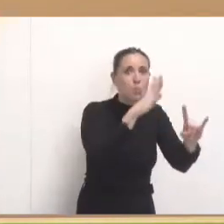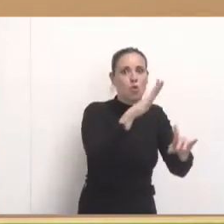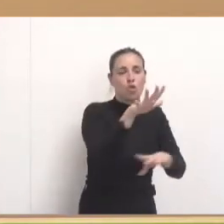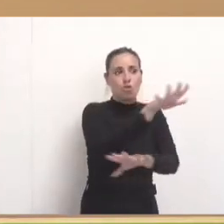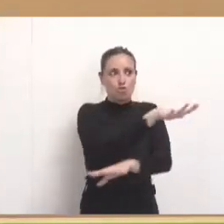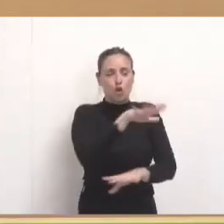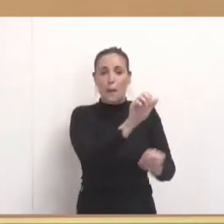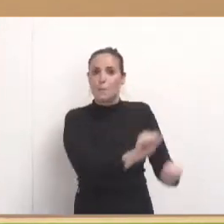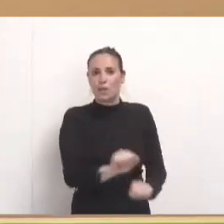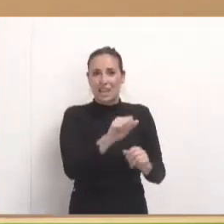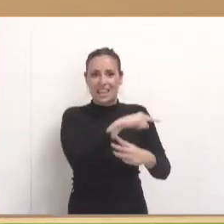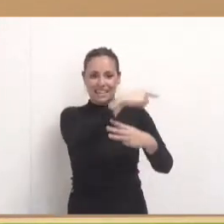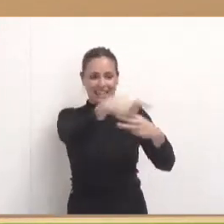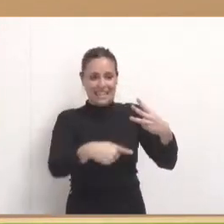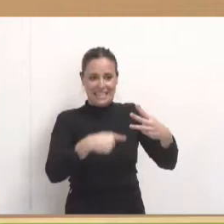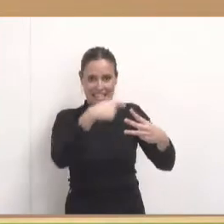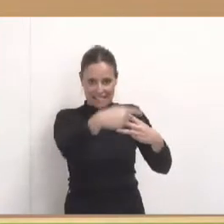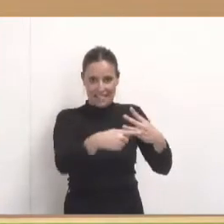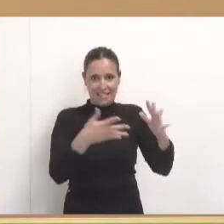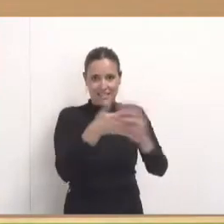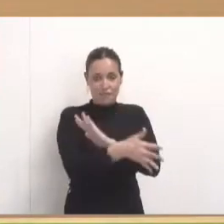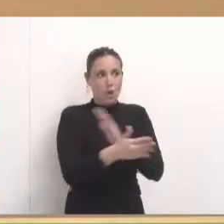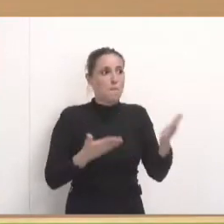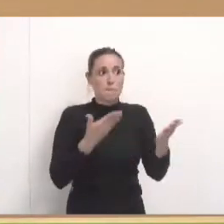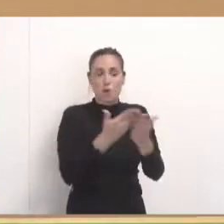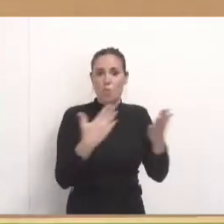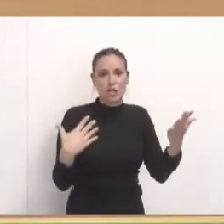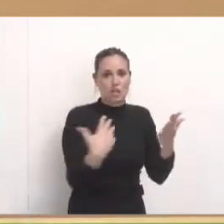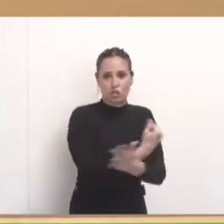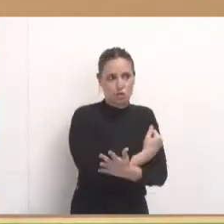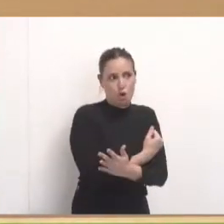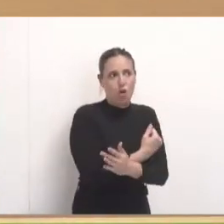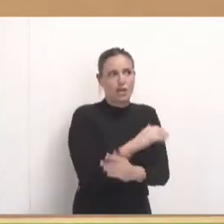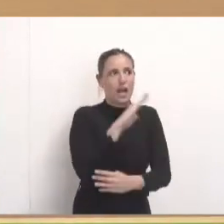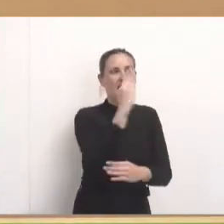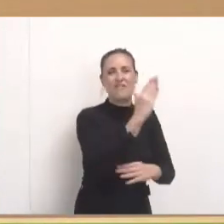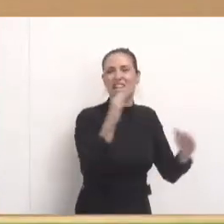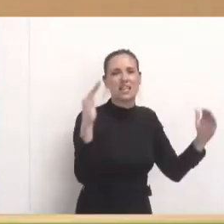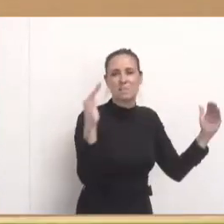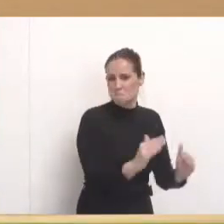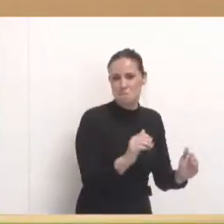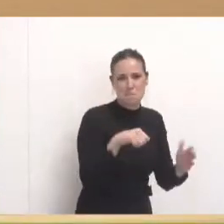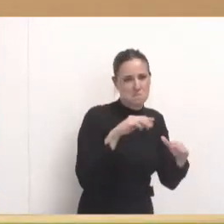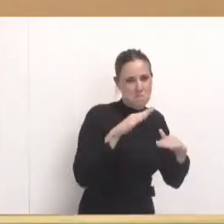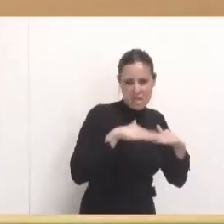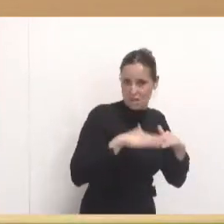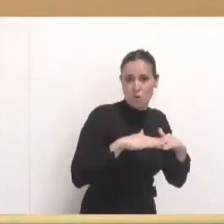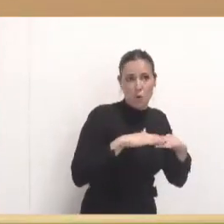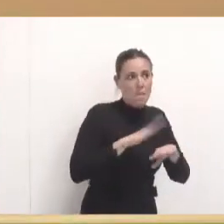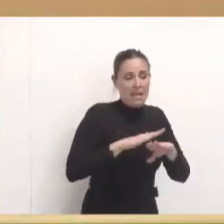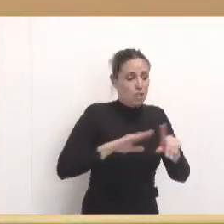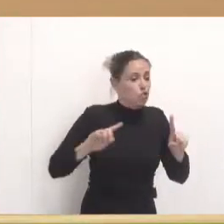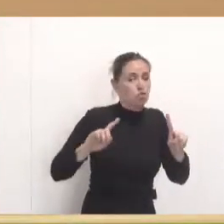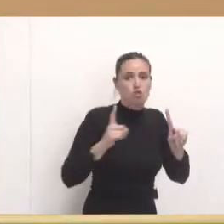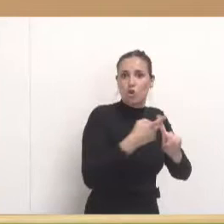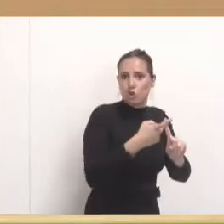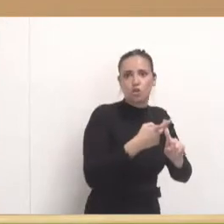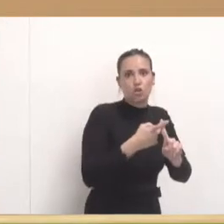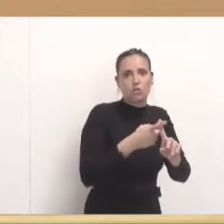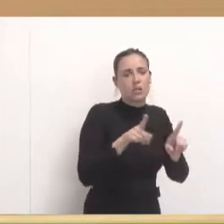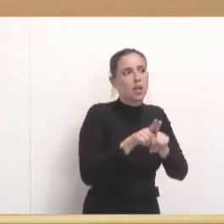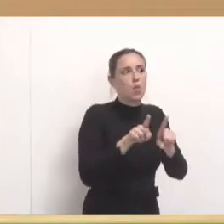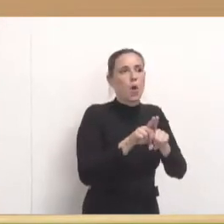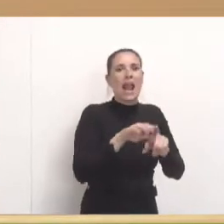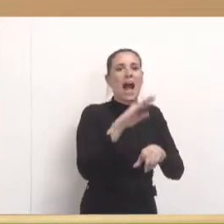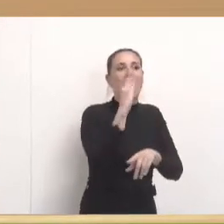naturales protegidos, de modo que todas las propuestas de diseño minimicen el impacto de la infraestructura y se resuelvan con las fórmulas menos